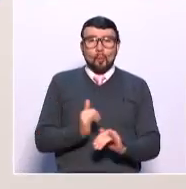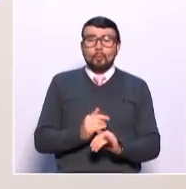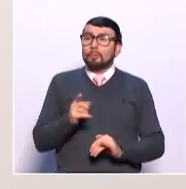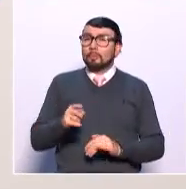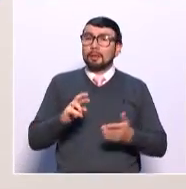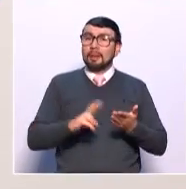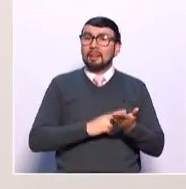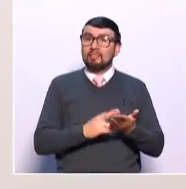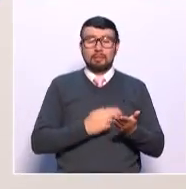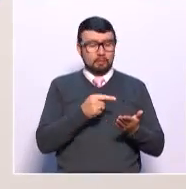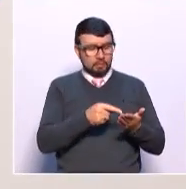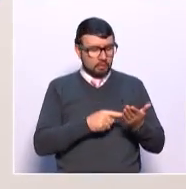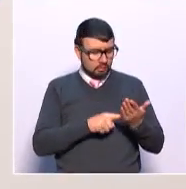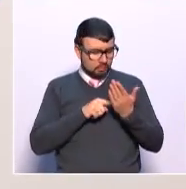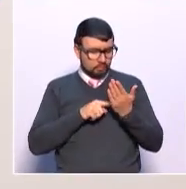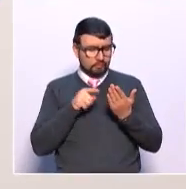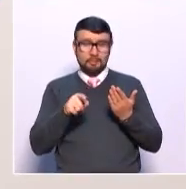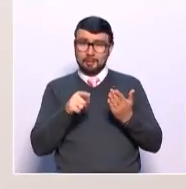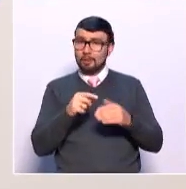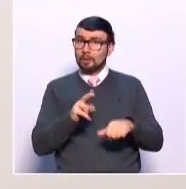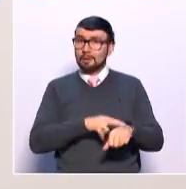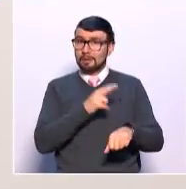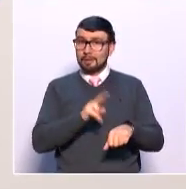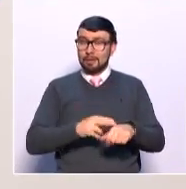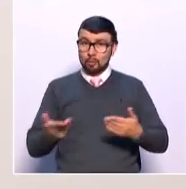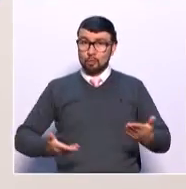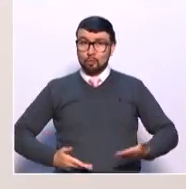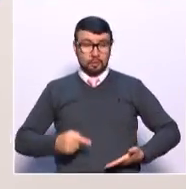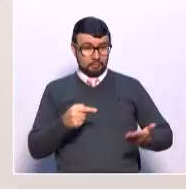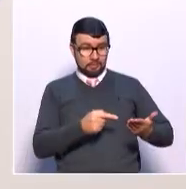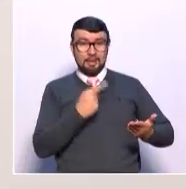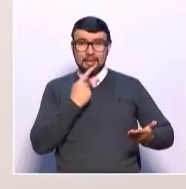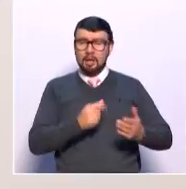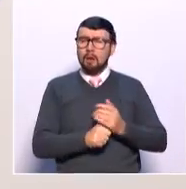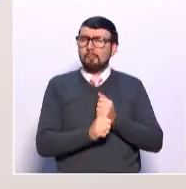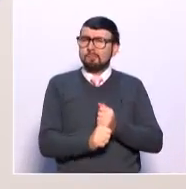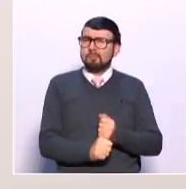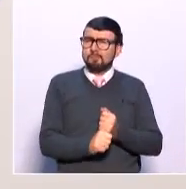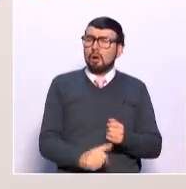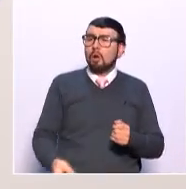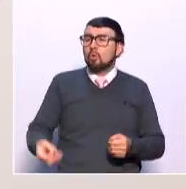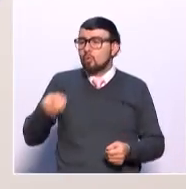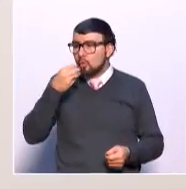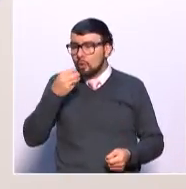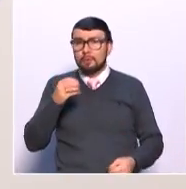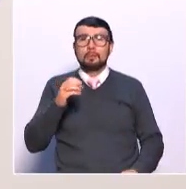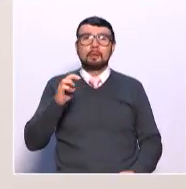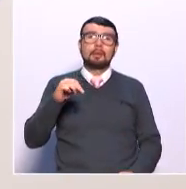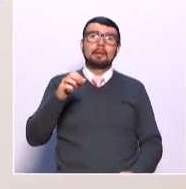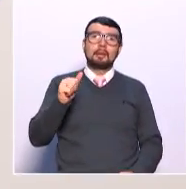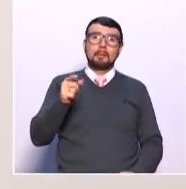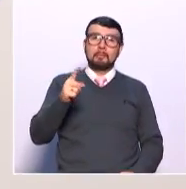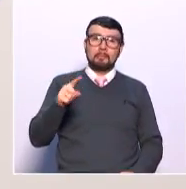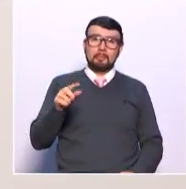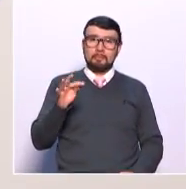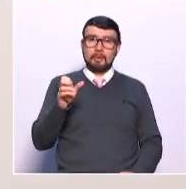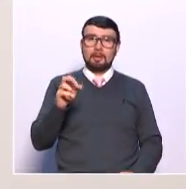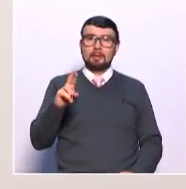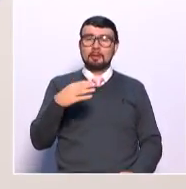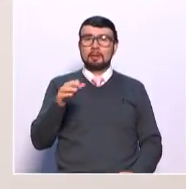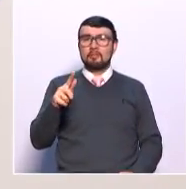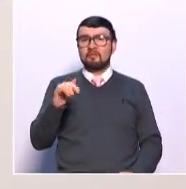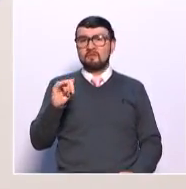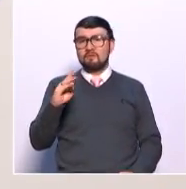pueden conseguir entonces ciudad a turistas y dice si tiene estreñimiento toma el master fibra y la cáscara sagrada si no